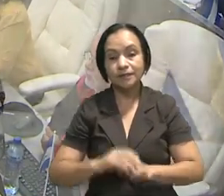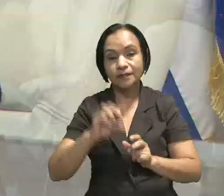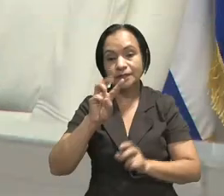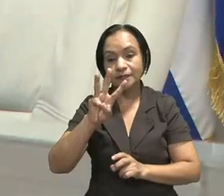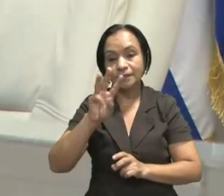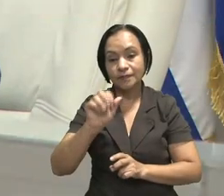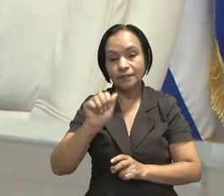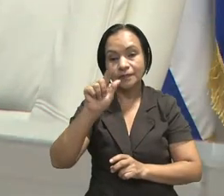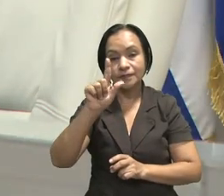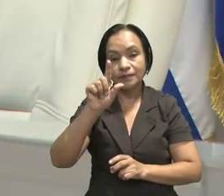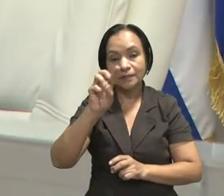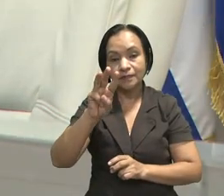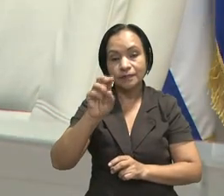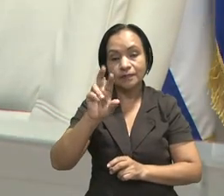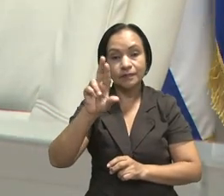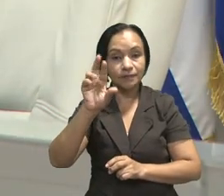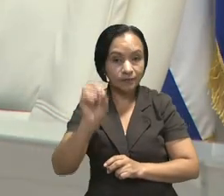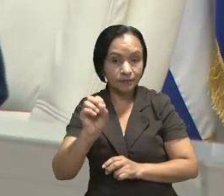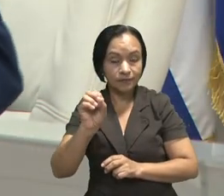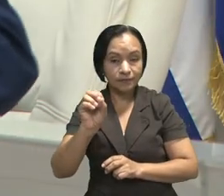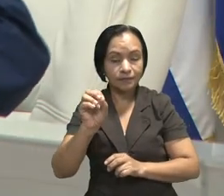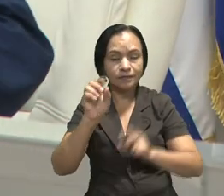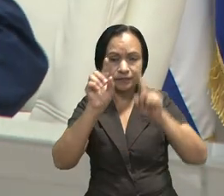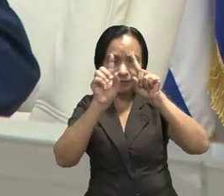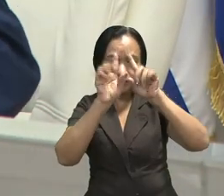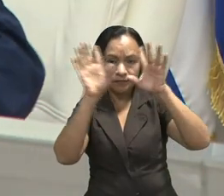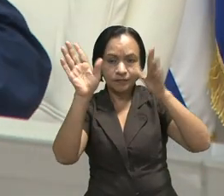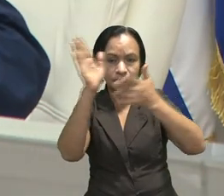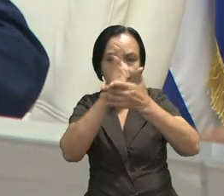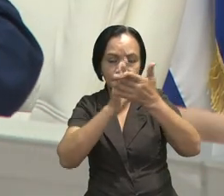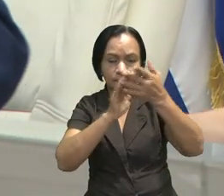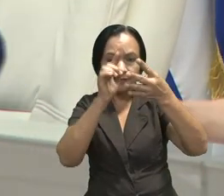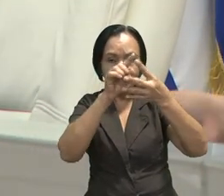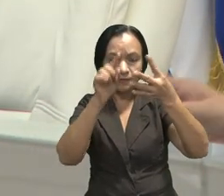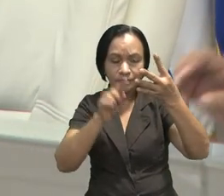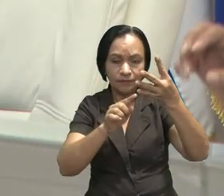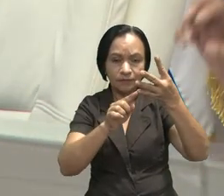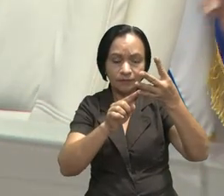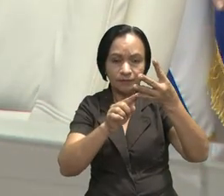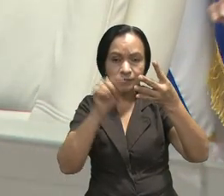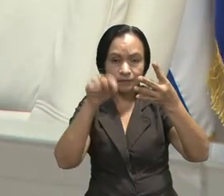Gualmaro Gutiérrez para que aclare algunos de los criterios